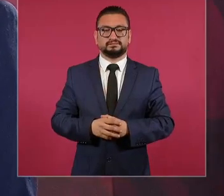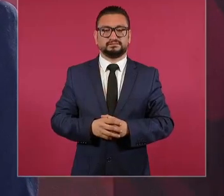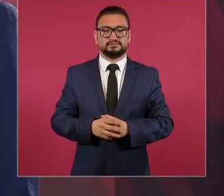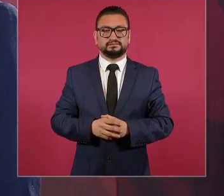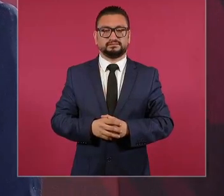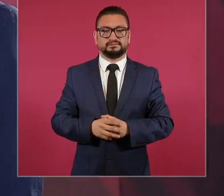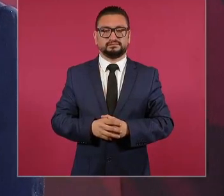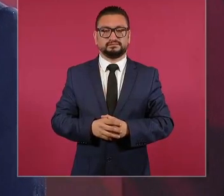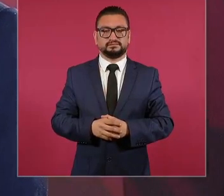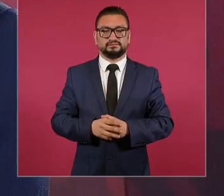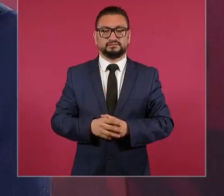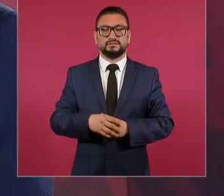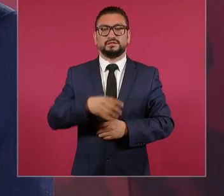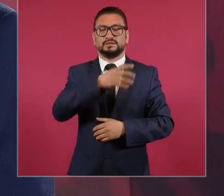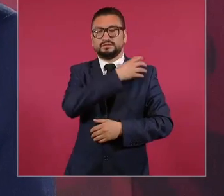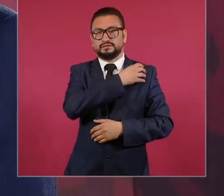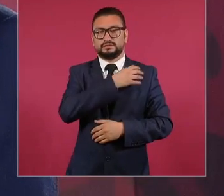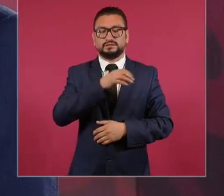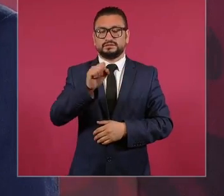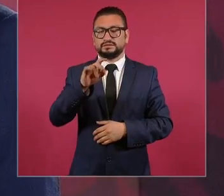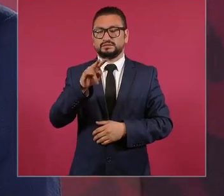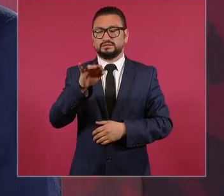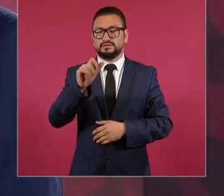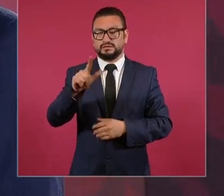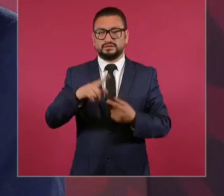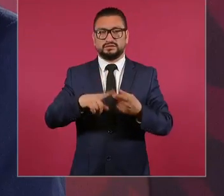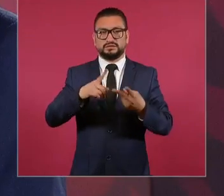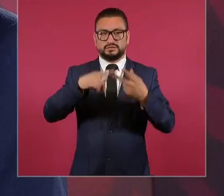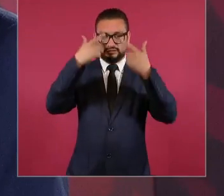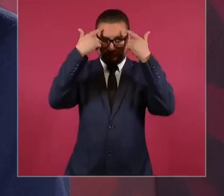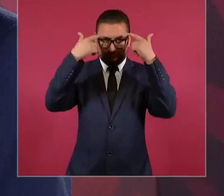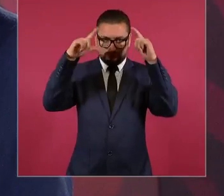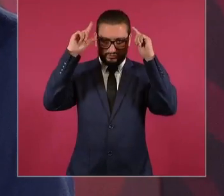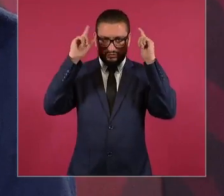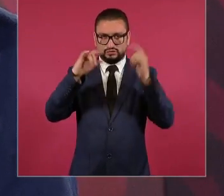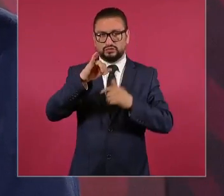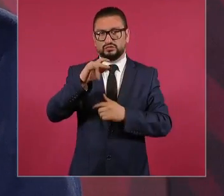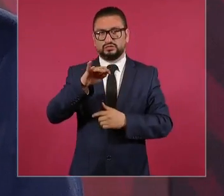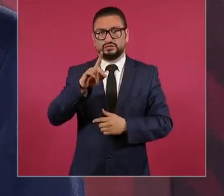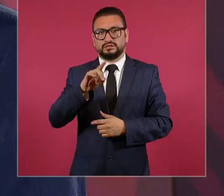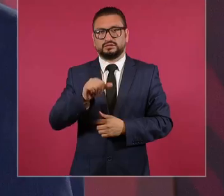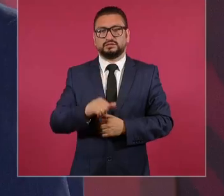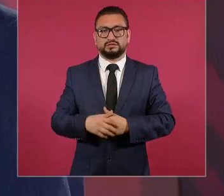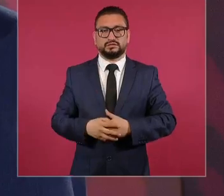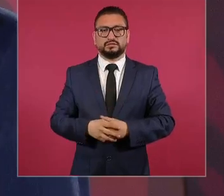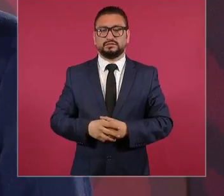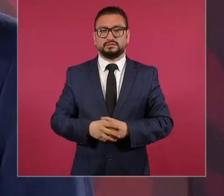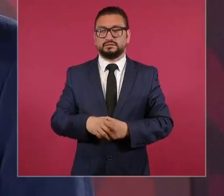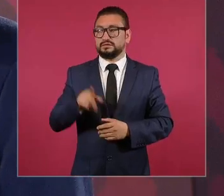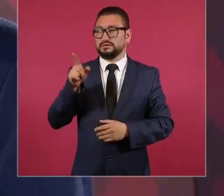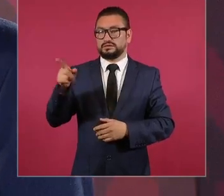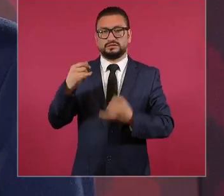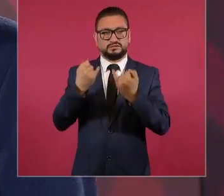con el general Sandoval y con el almirante Ojeda y ella tampoco